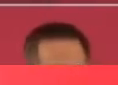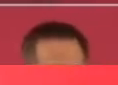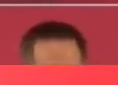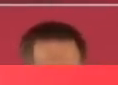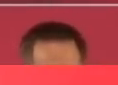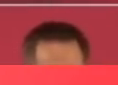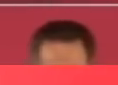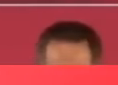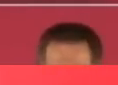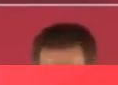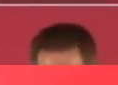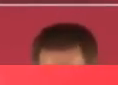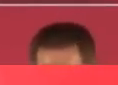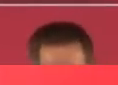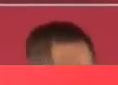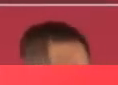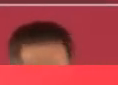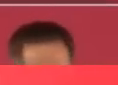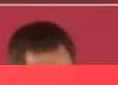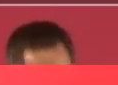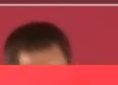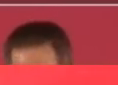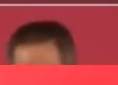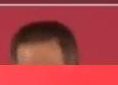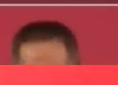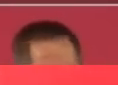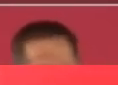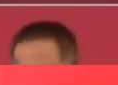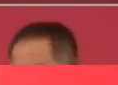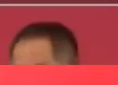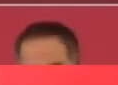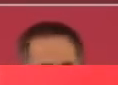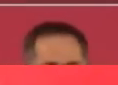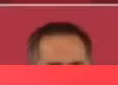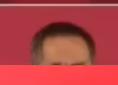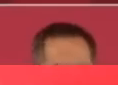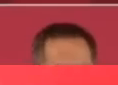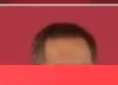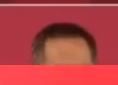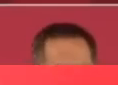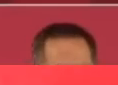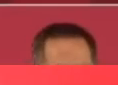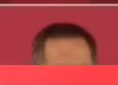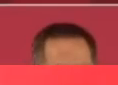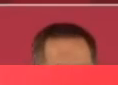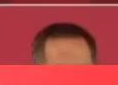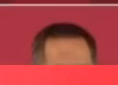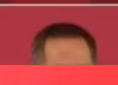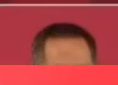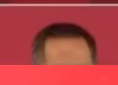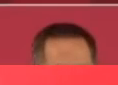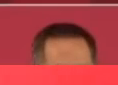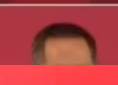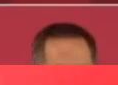que tengamos una idea de la mentalidad conservadora la mentalidad yo